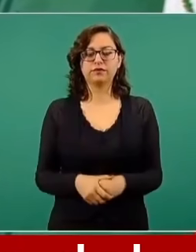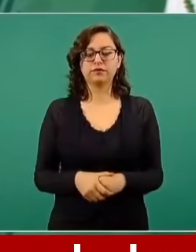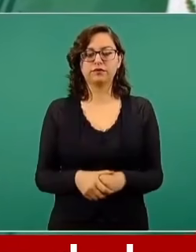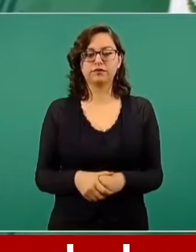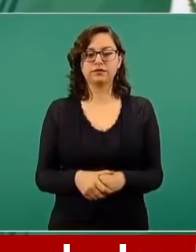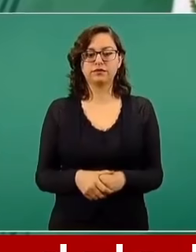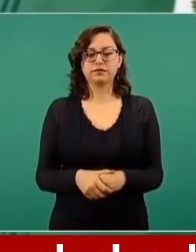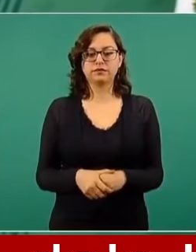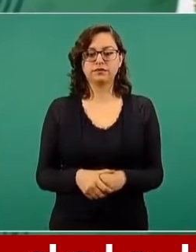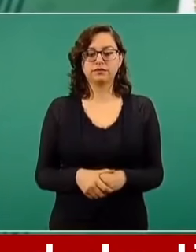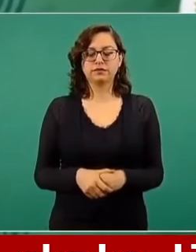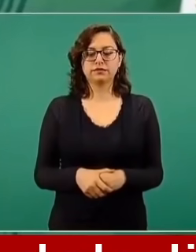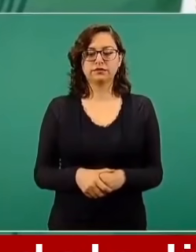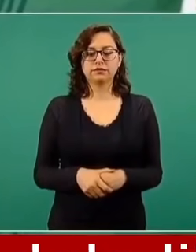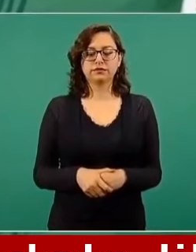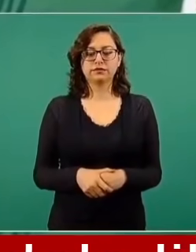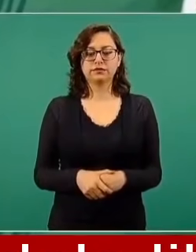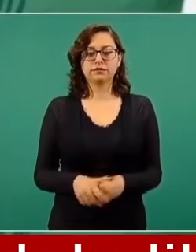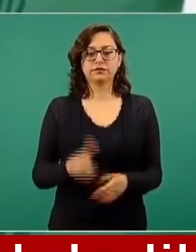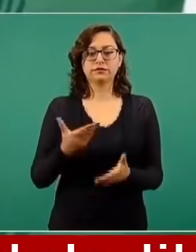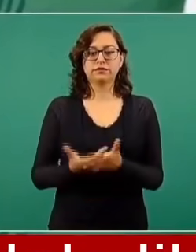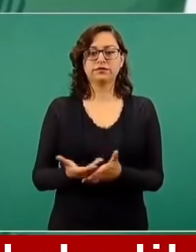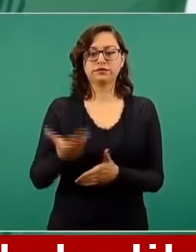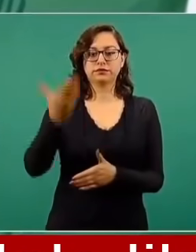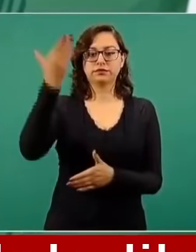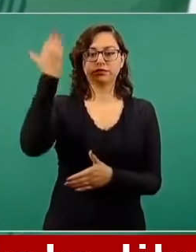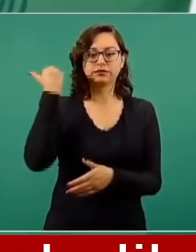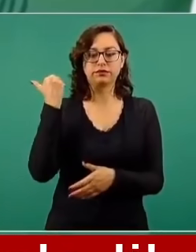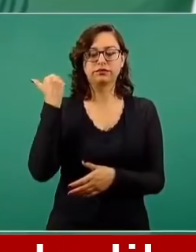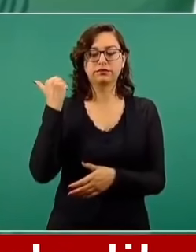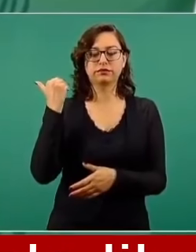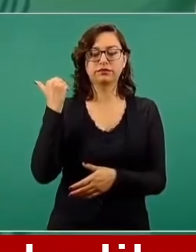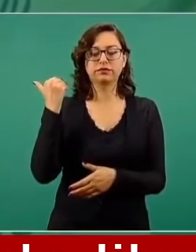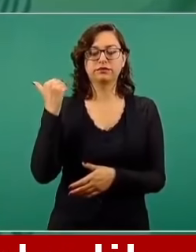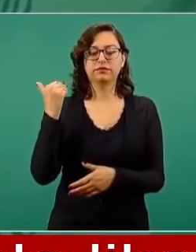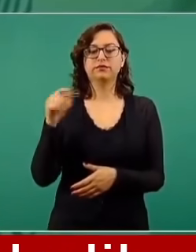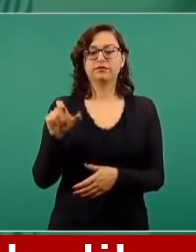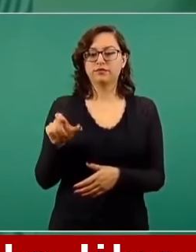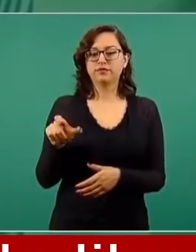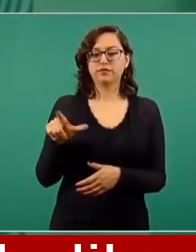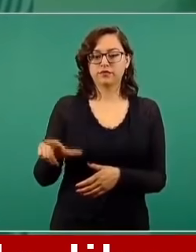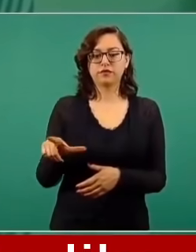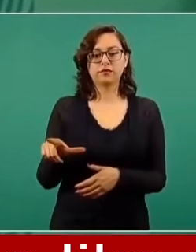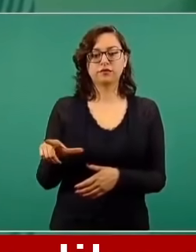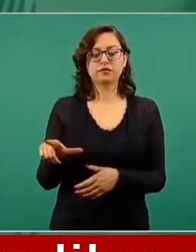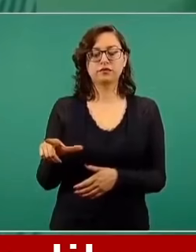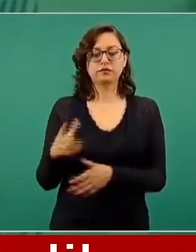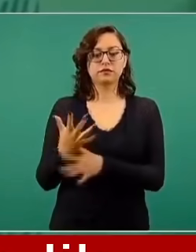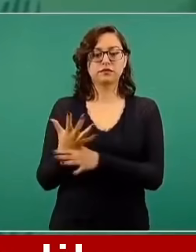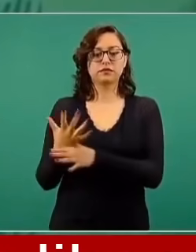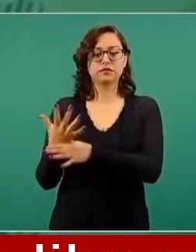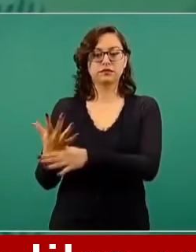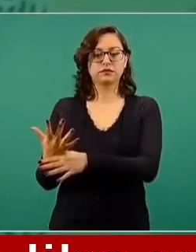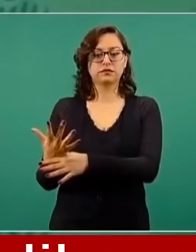En aquel entonces habló de que si